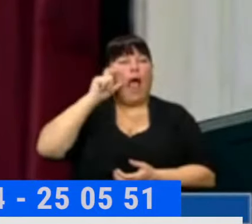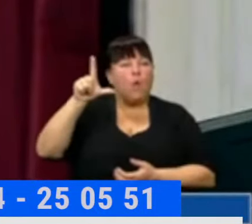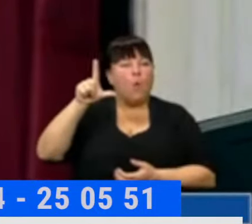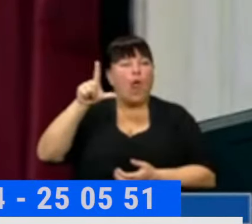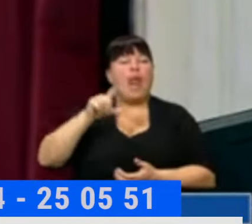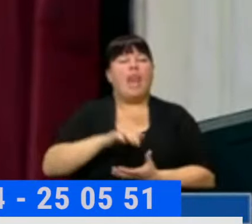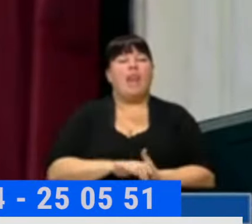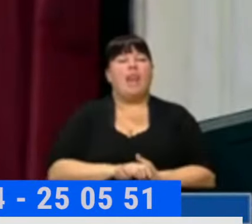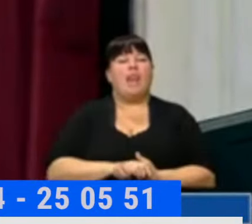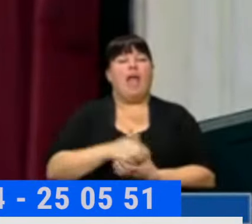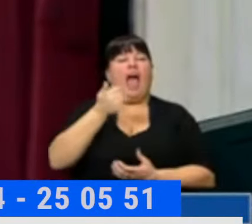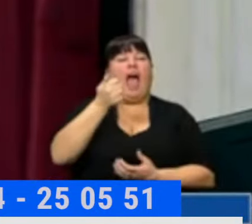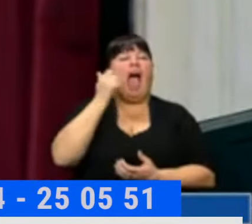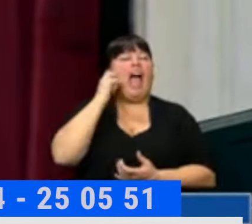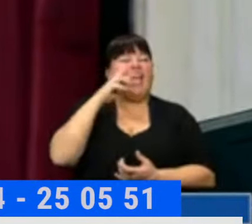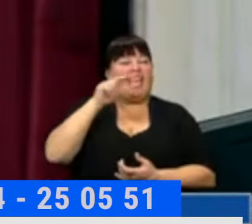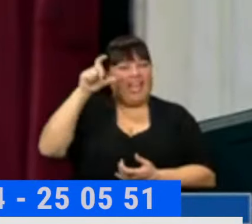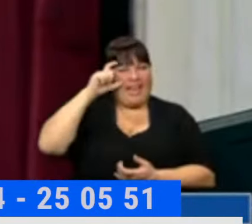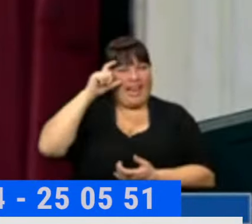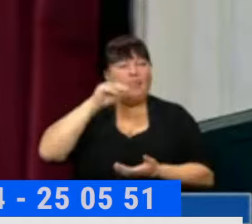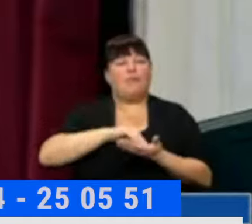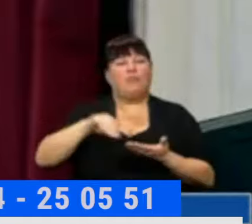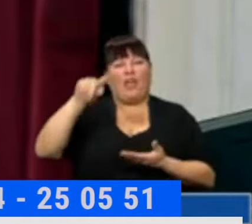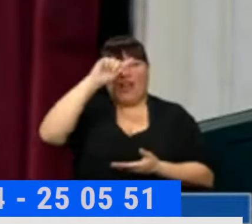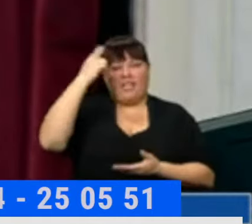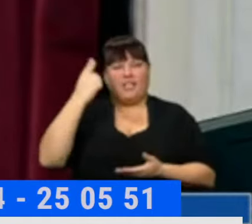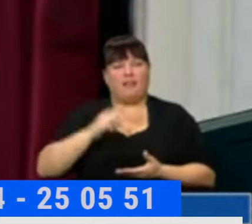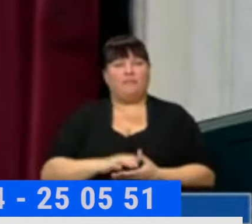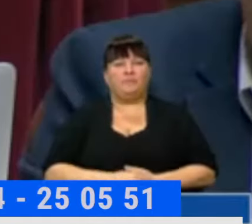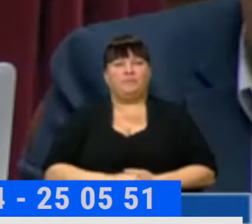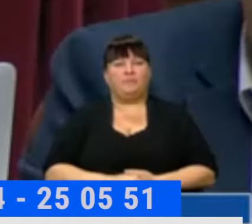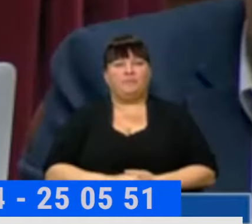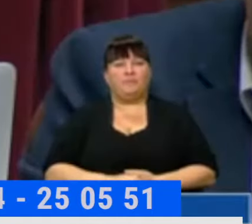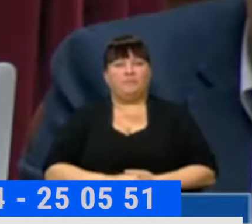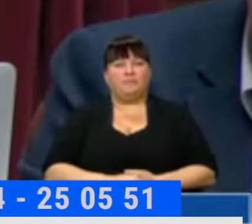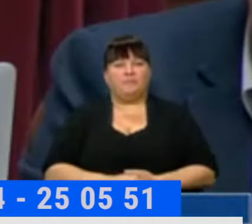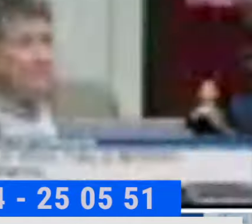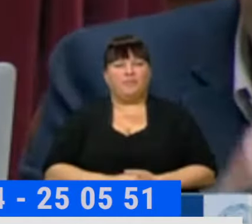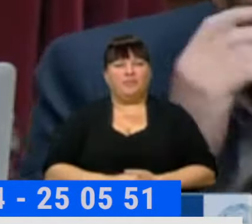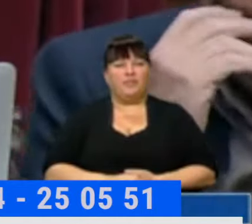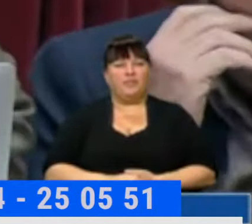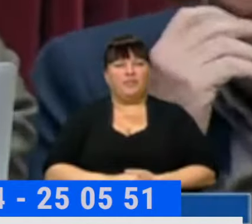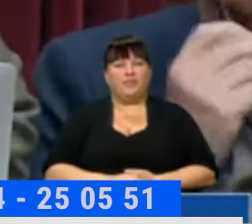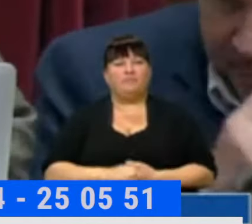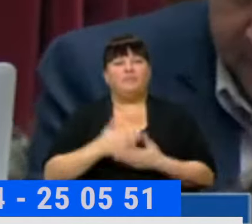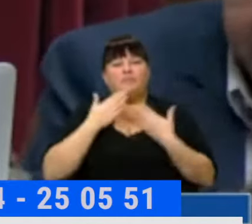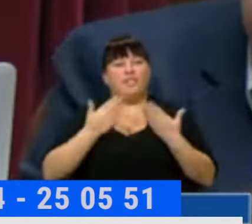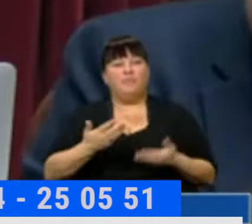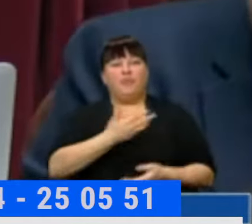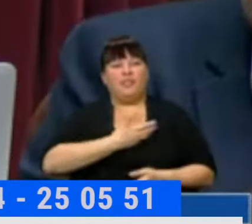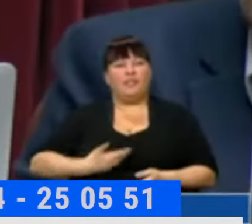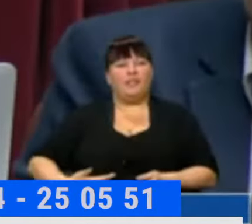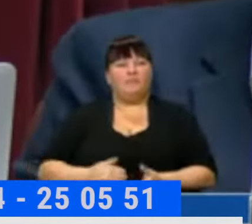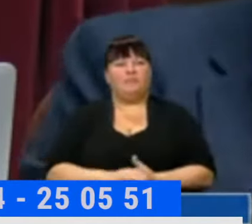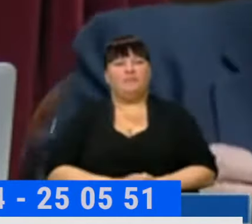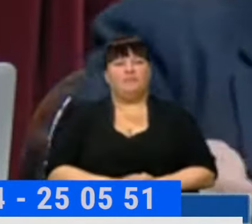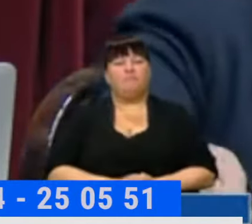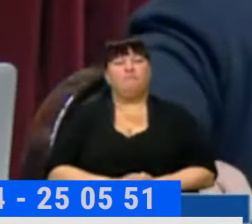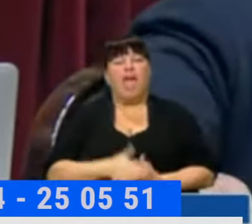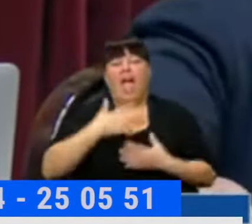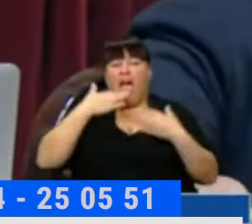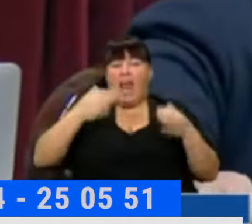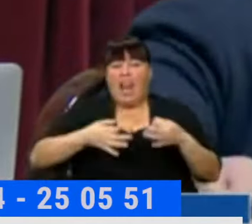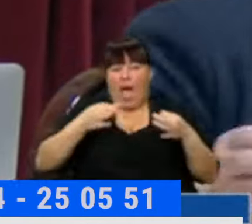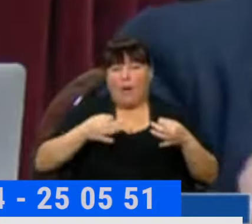normativa, sin fundamento, digamos, de decir que la sociedad lo va a acompañar para darle legitimidad a estas